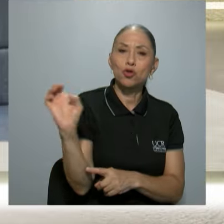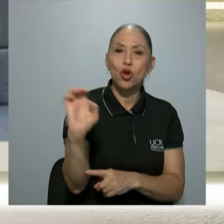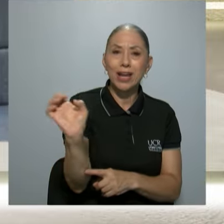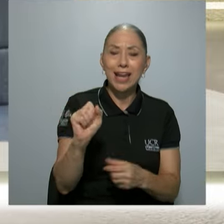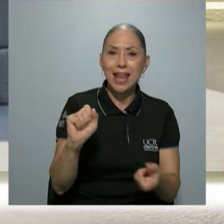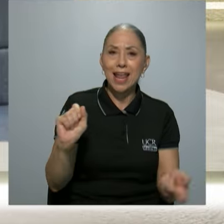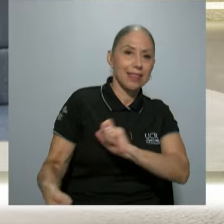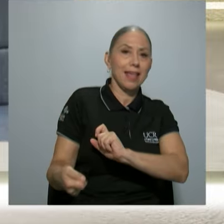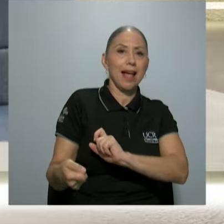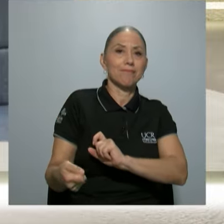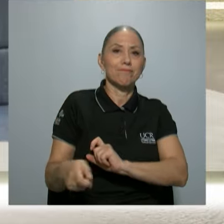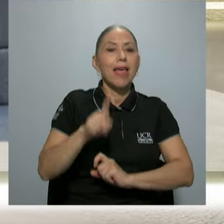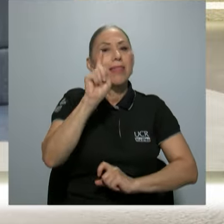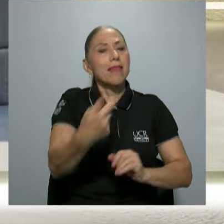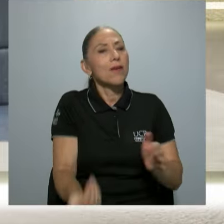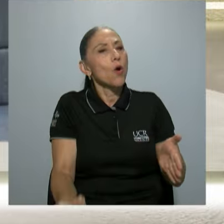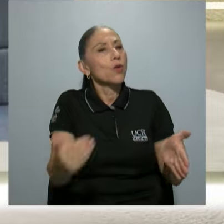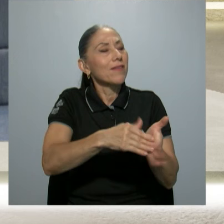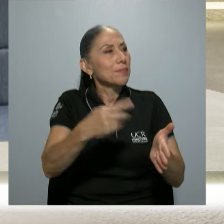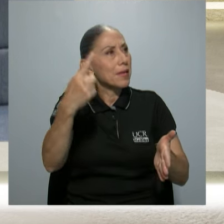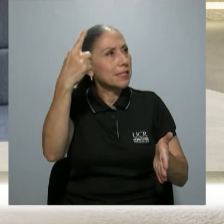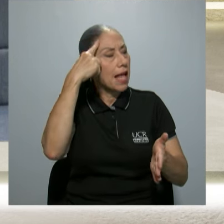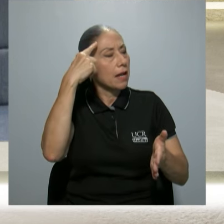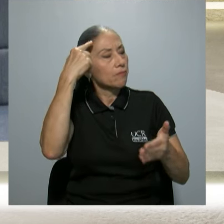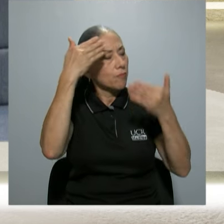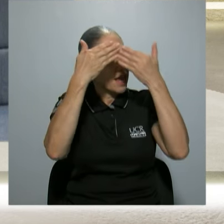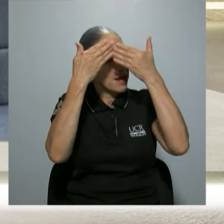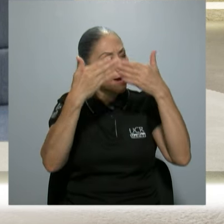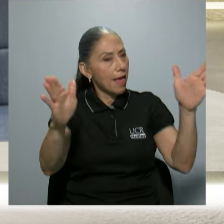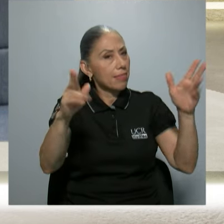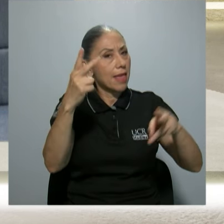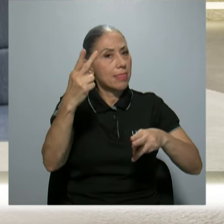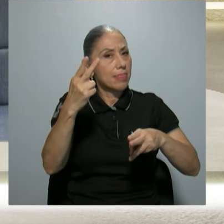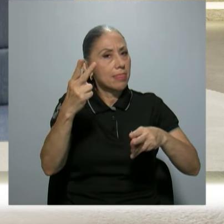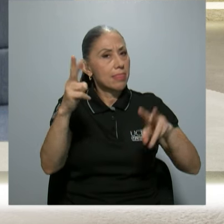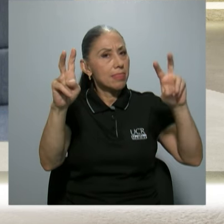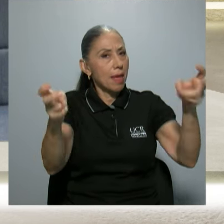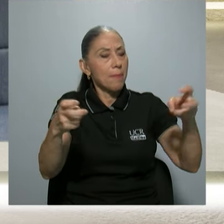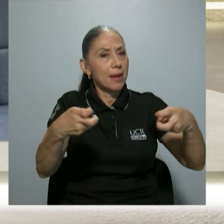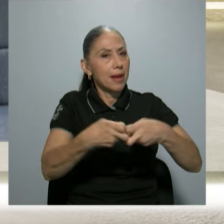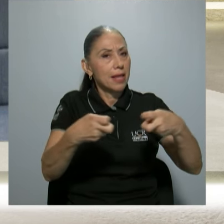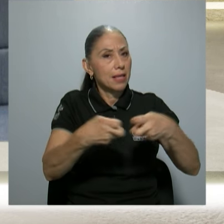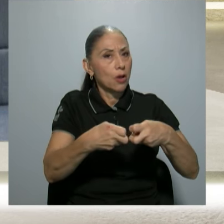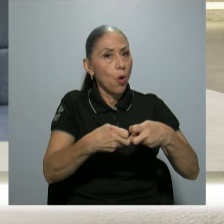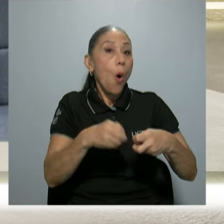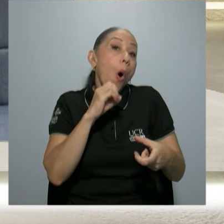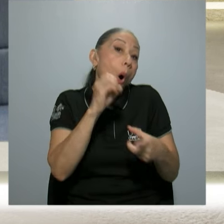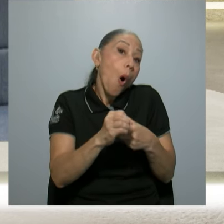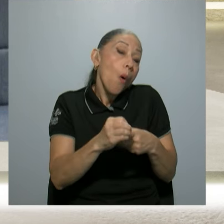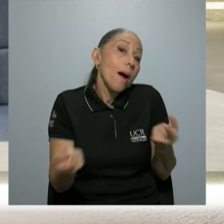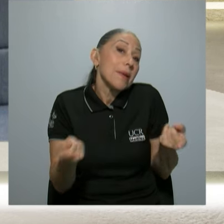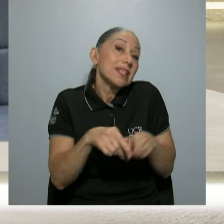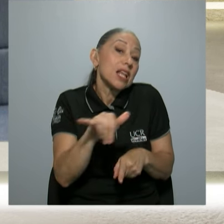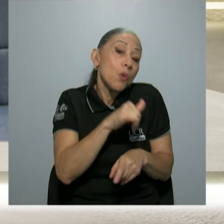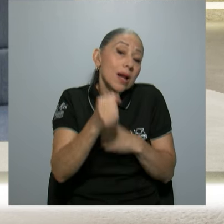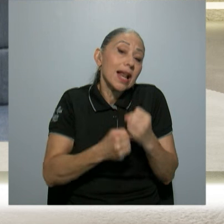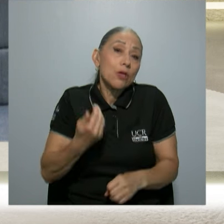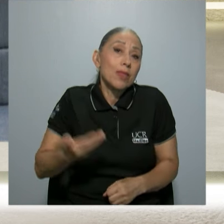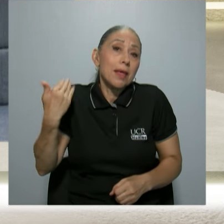hay que volver a pensar en grande en materia energética, si no nos va a pasar lo que nos iba a pasar el año antepasado, que iban a haber apagones como si